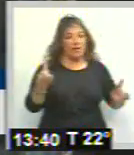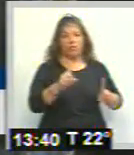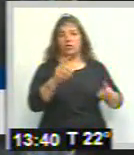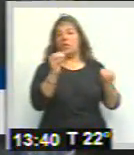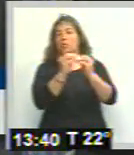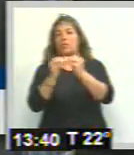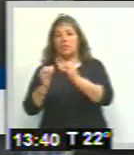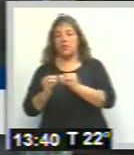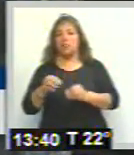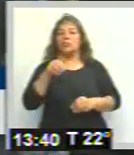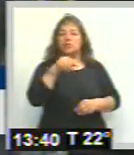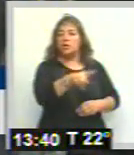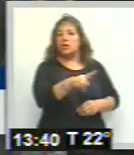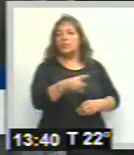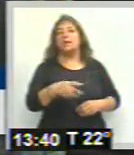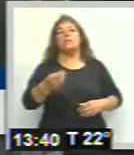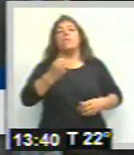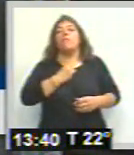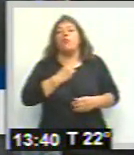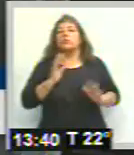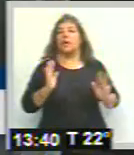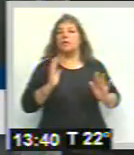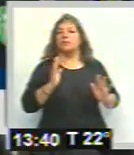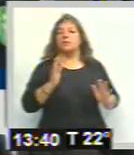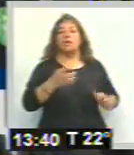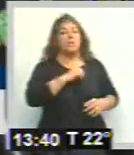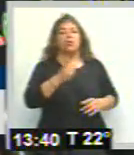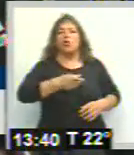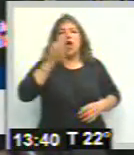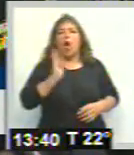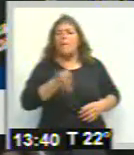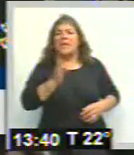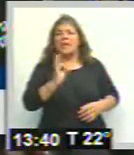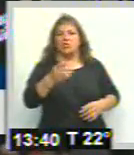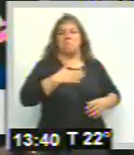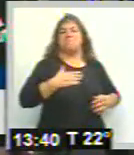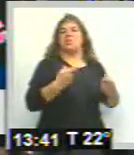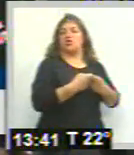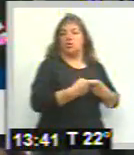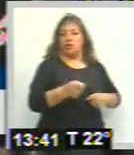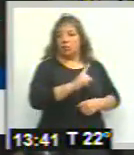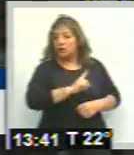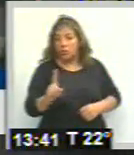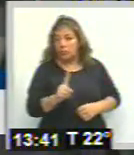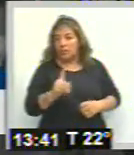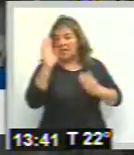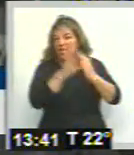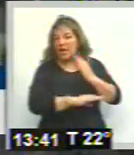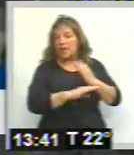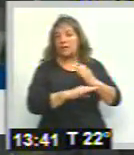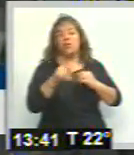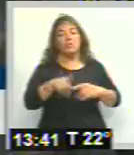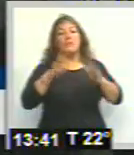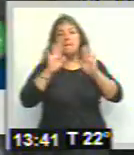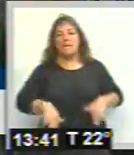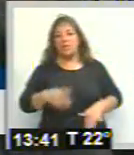el compañero que está en ADEO va a estar por la voluntad del mío, si quitan a usted va a estar, pero no que venga el sinvergüenza de los 4.000 empleos municipales, va a sacar el 2%. ¿No descartan paro para